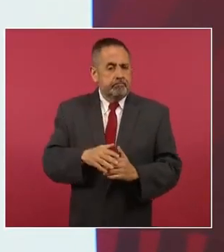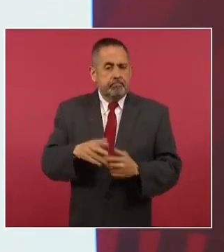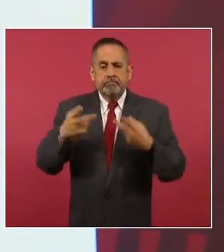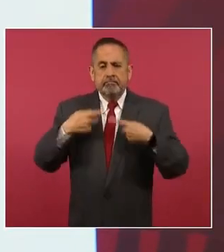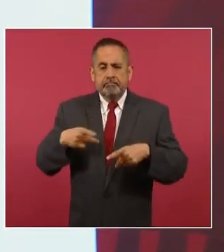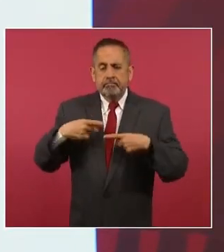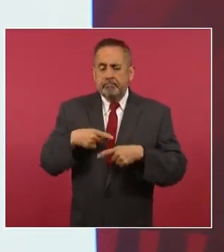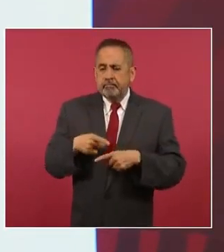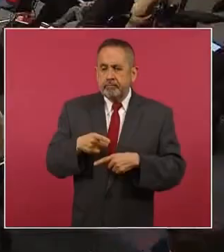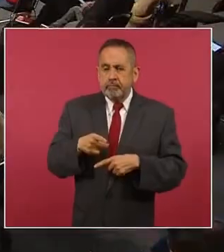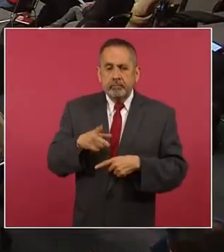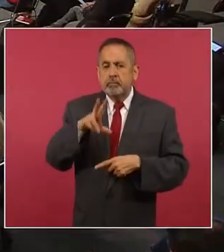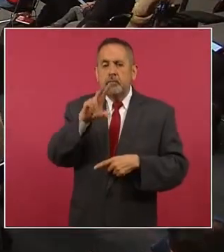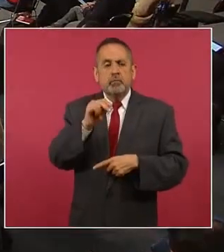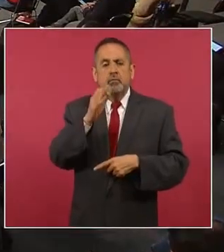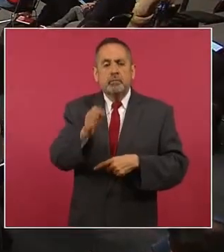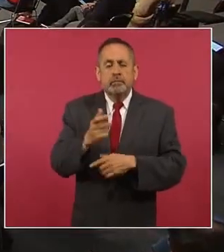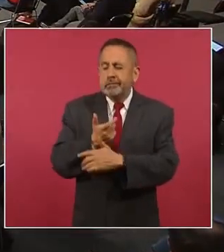gente incorruptible.